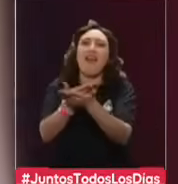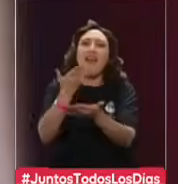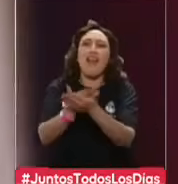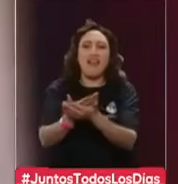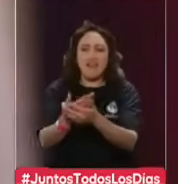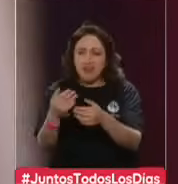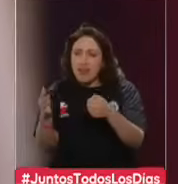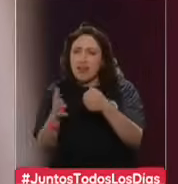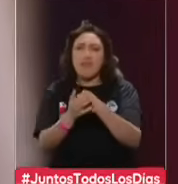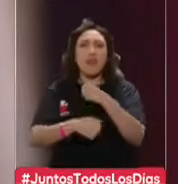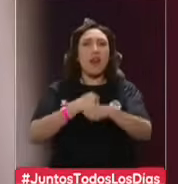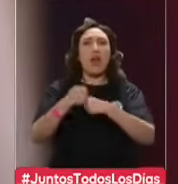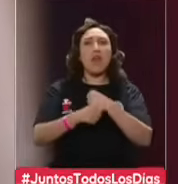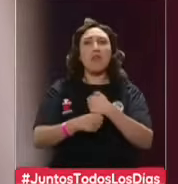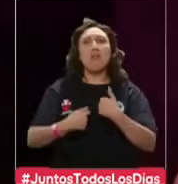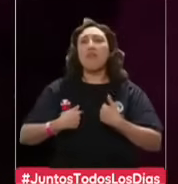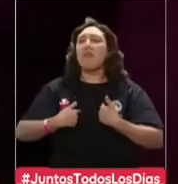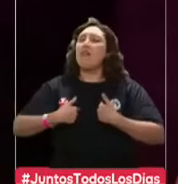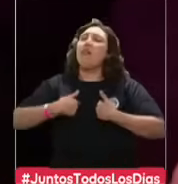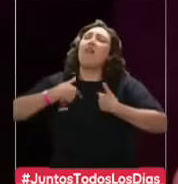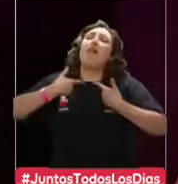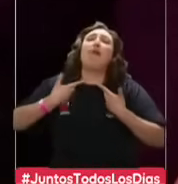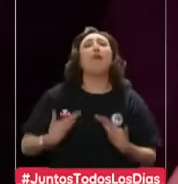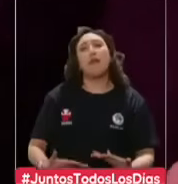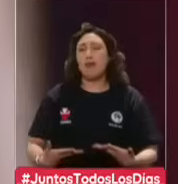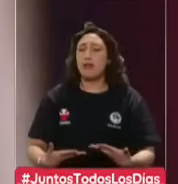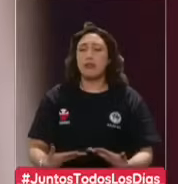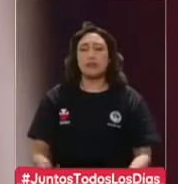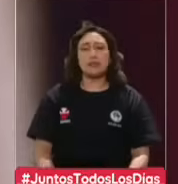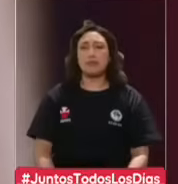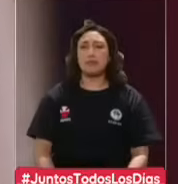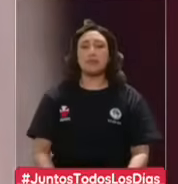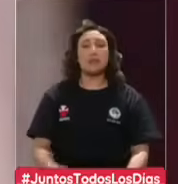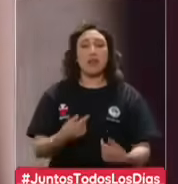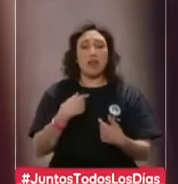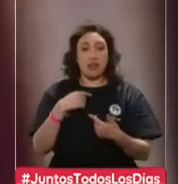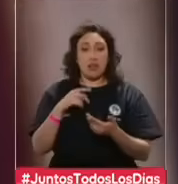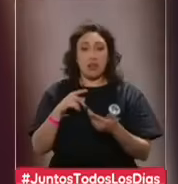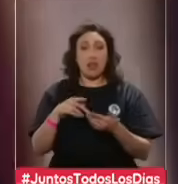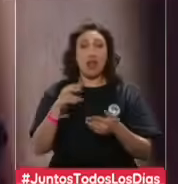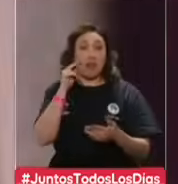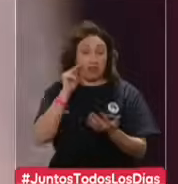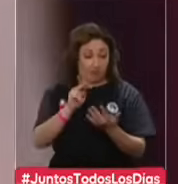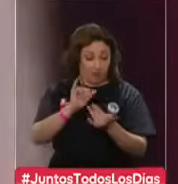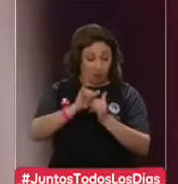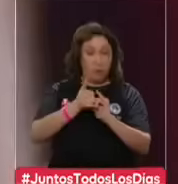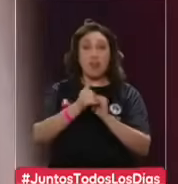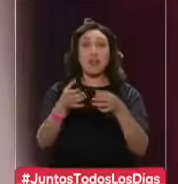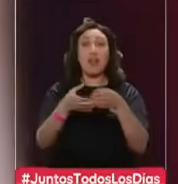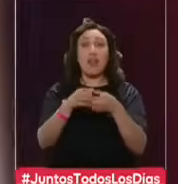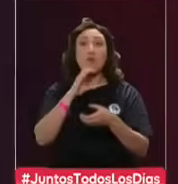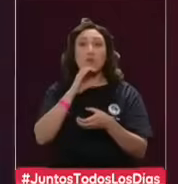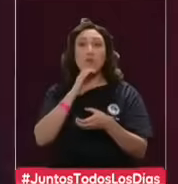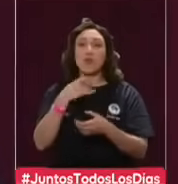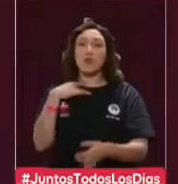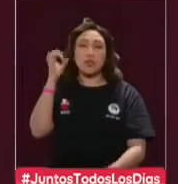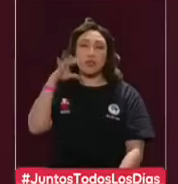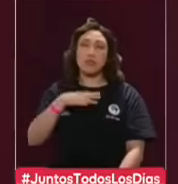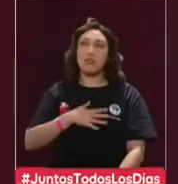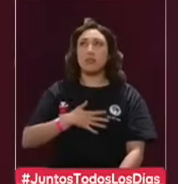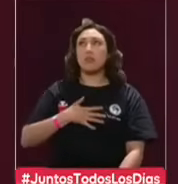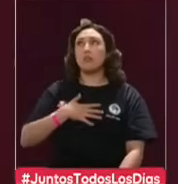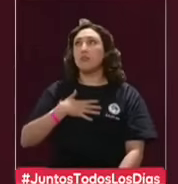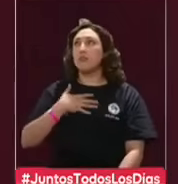de año, weón, y uno ya no da más con la existencia humana. Y típico que está el WhatsApp del curso, que yo sé que a muchos les cae mal, a